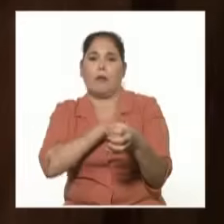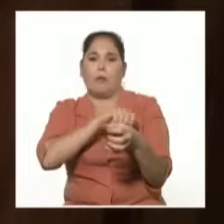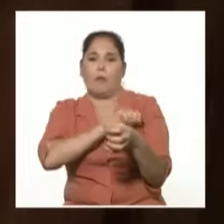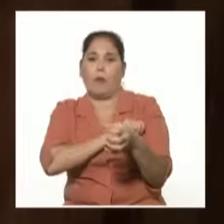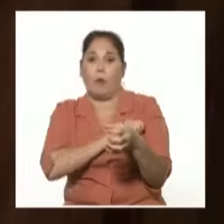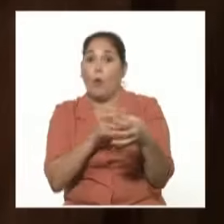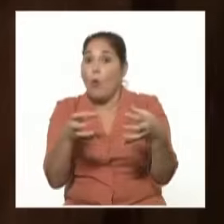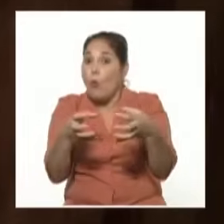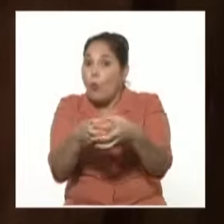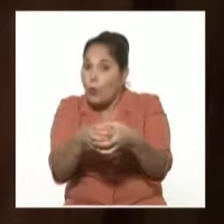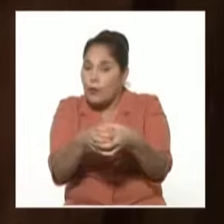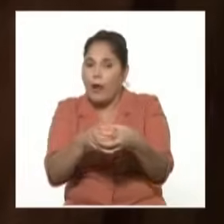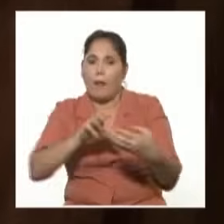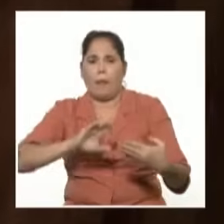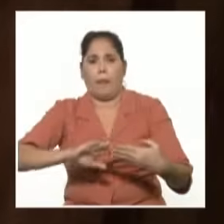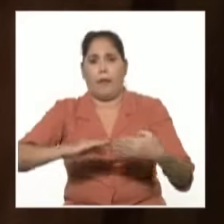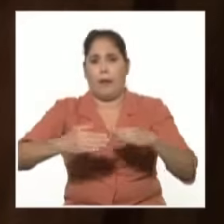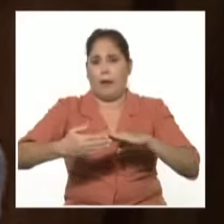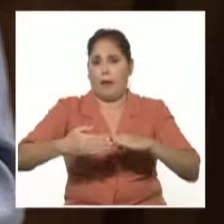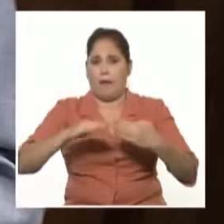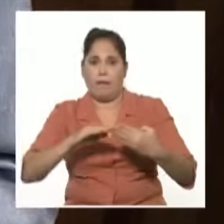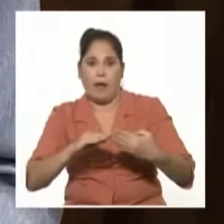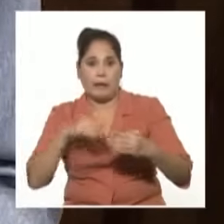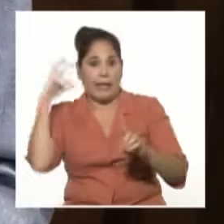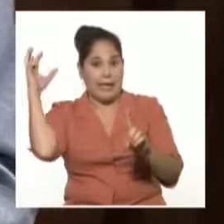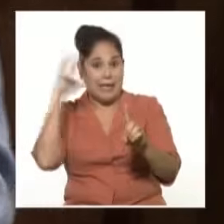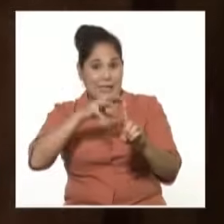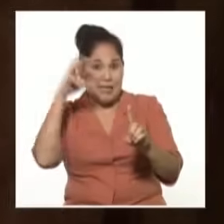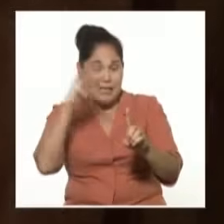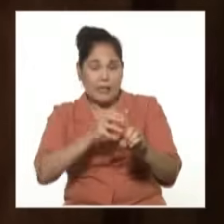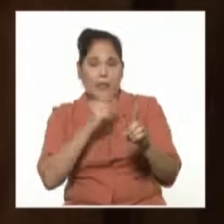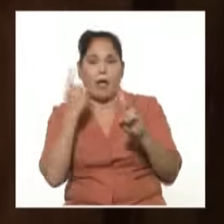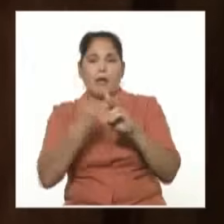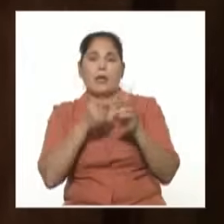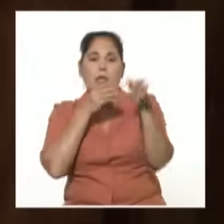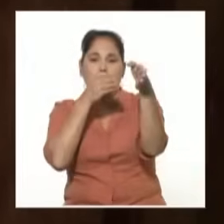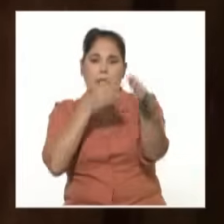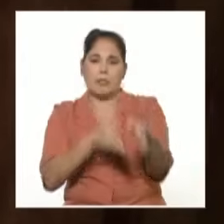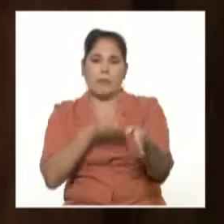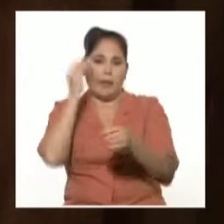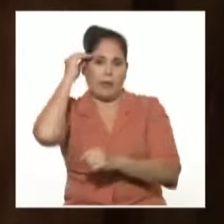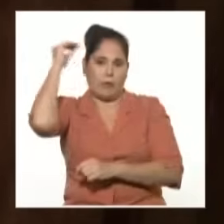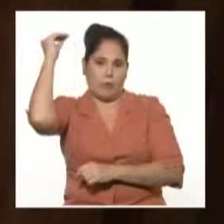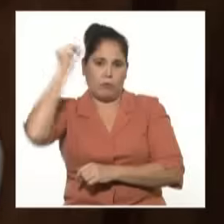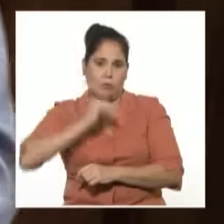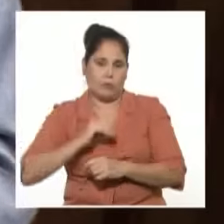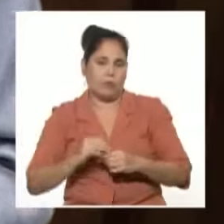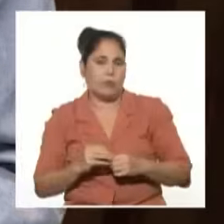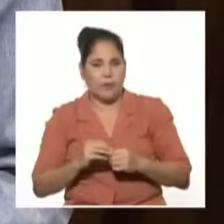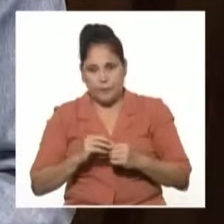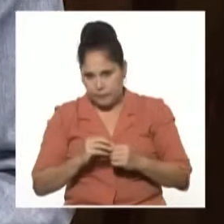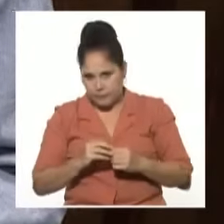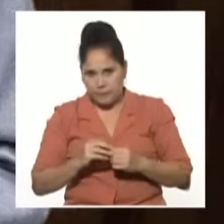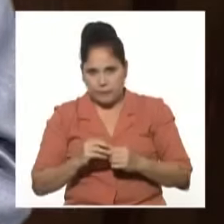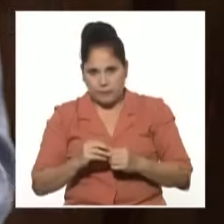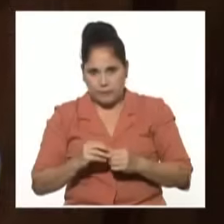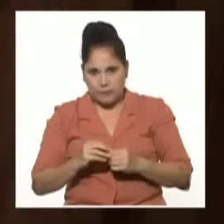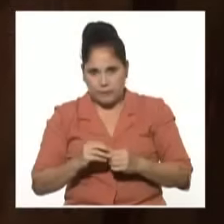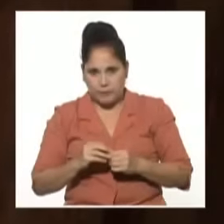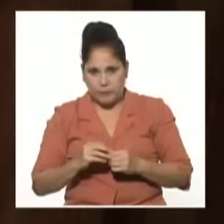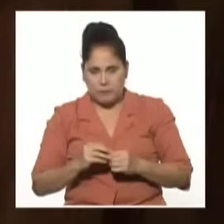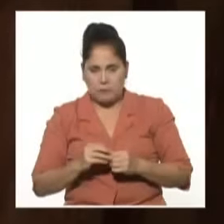unidad basada en el debate, la crítica y la disciplina consciente. En cuanto a la intoxicación mediática